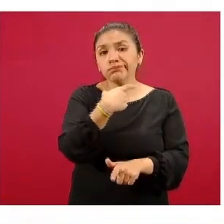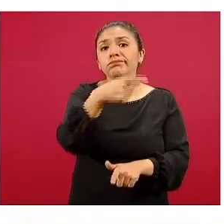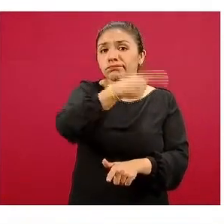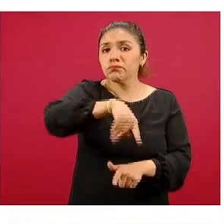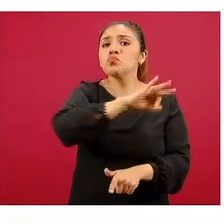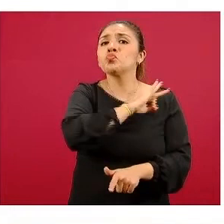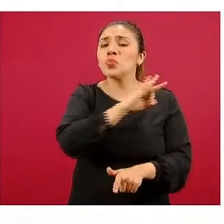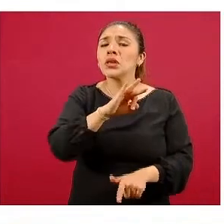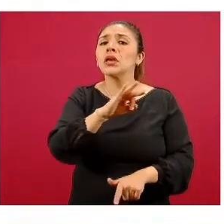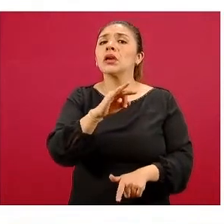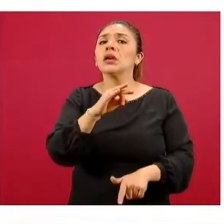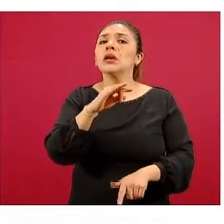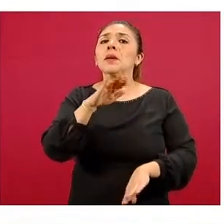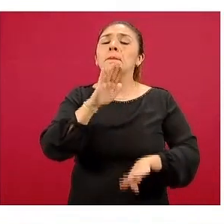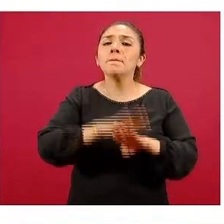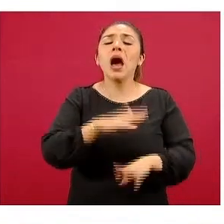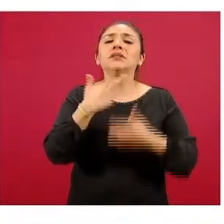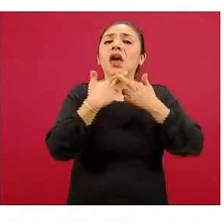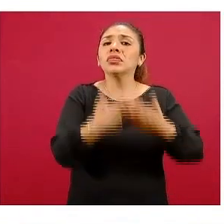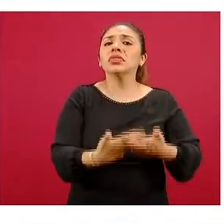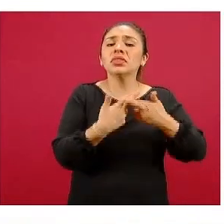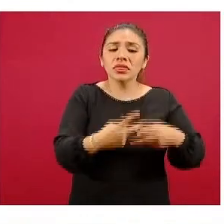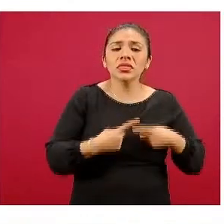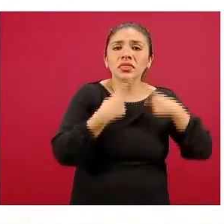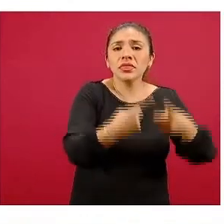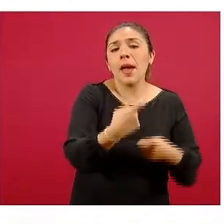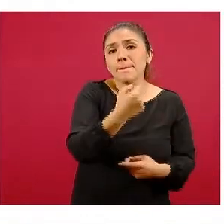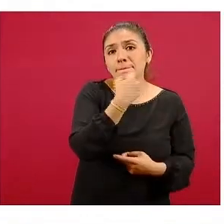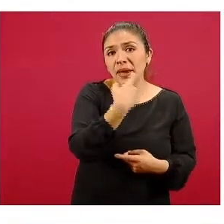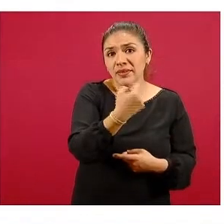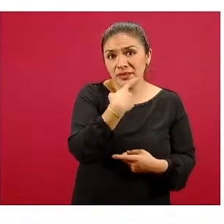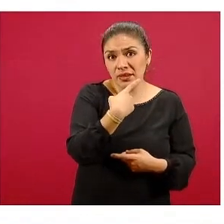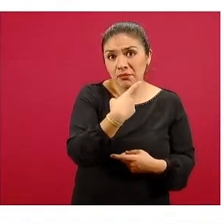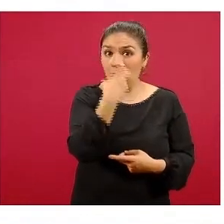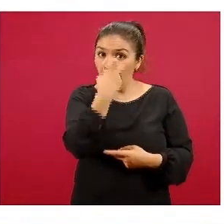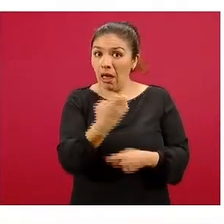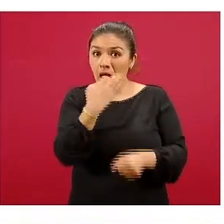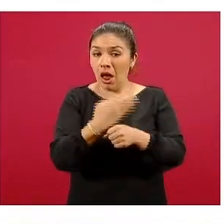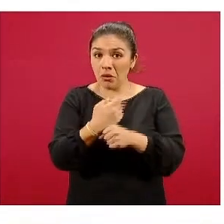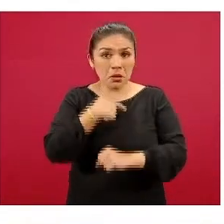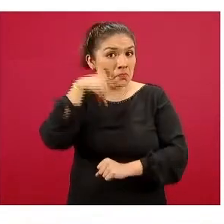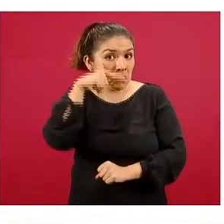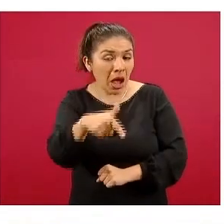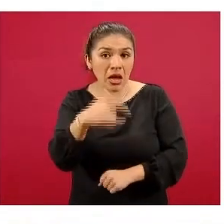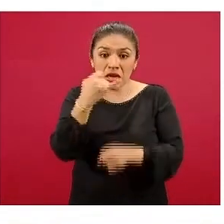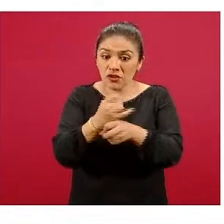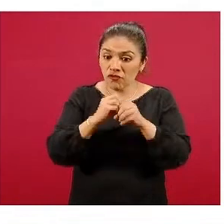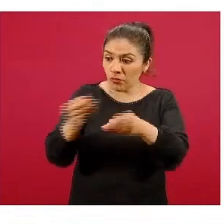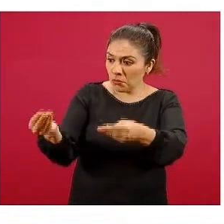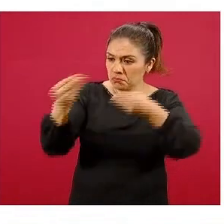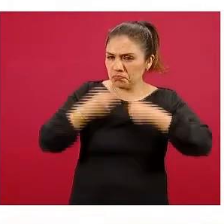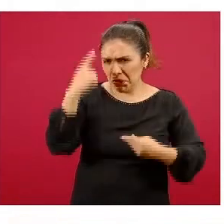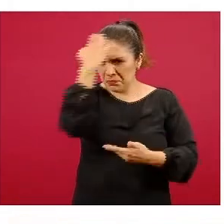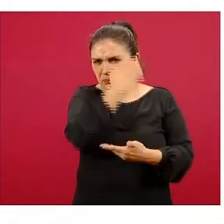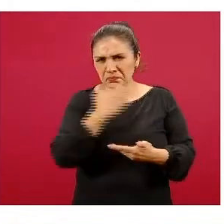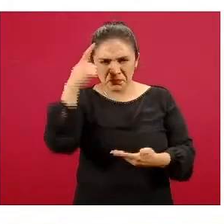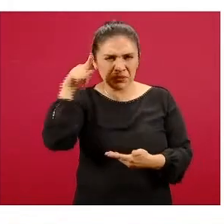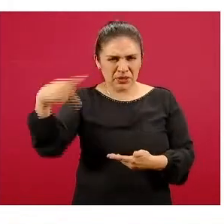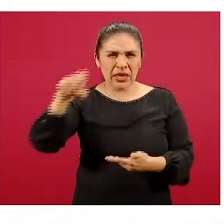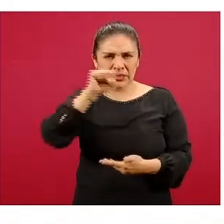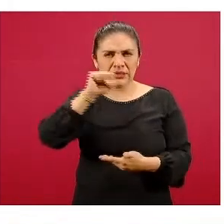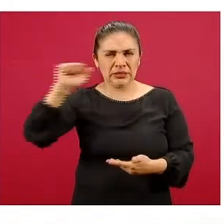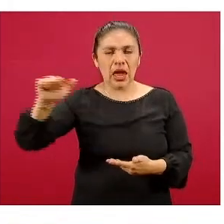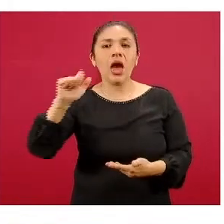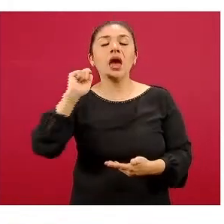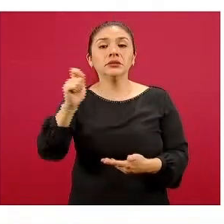pudiesen tener más meses de abasto. Y aquí lo que hemos logrado y los datos que tenemos en el análisis de la Secretaría de Salud